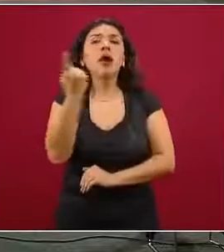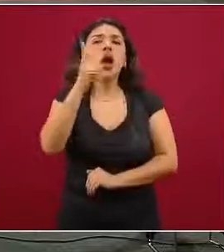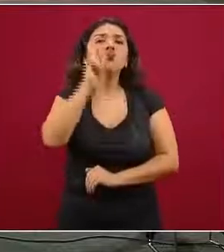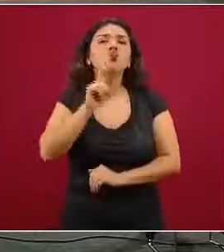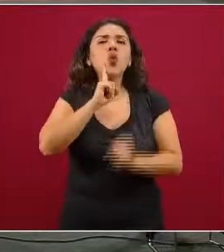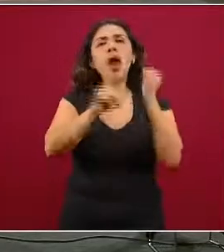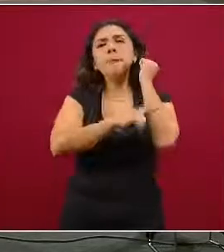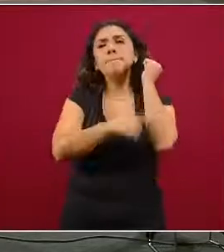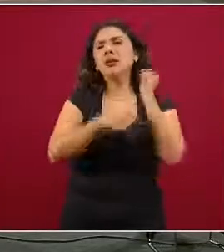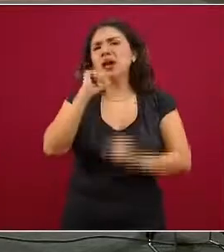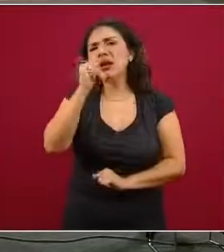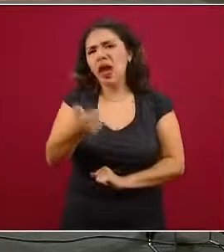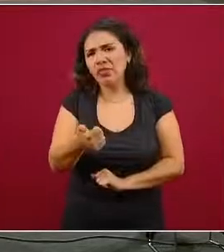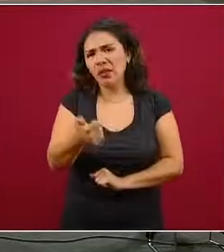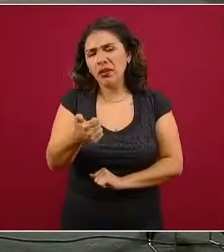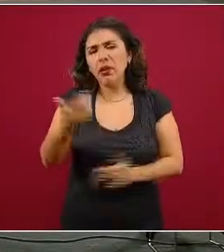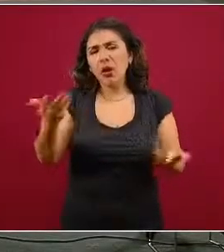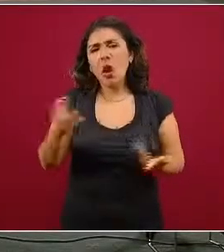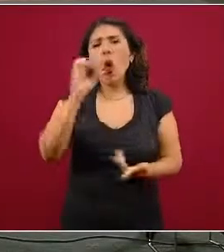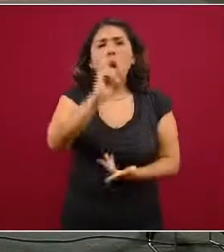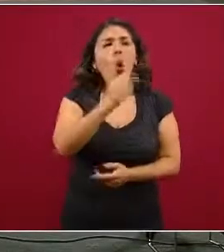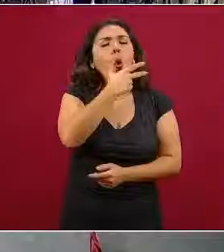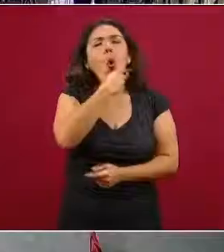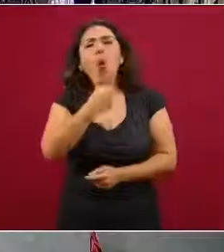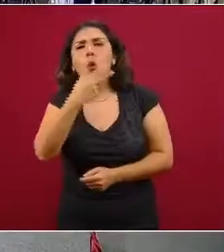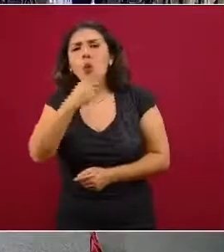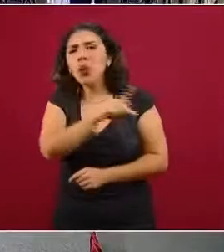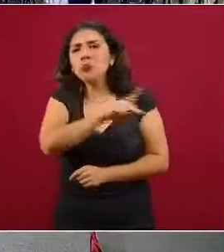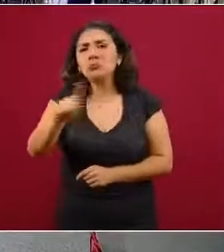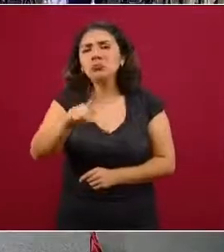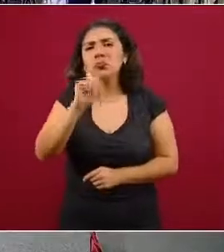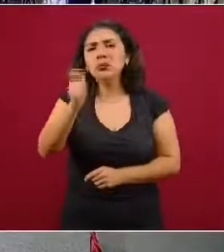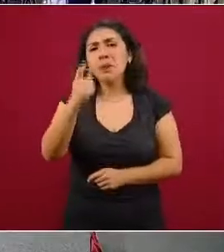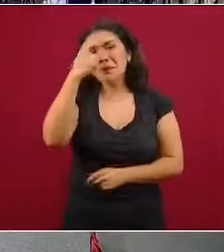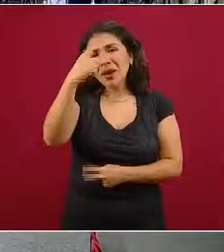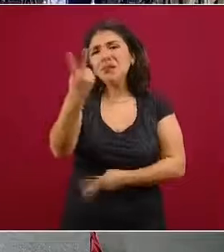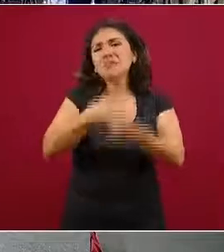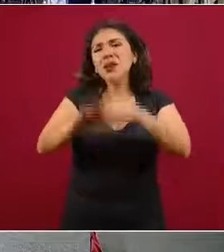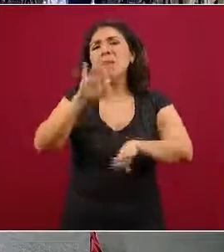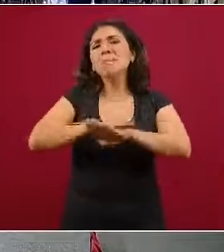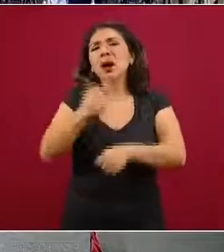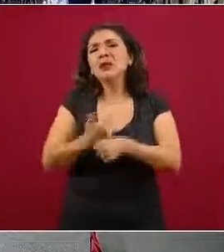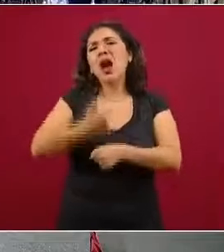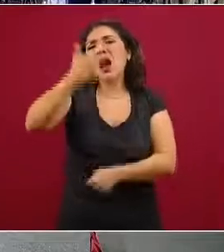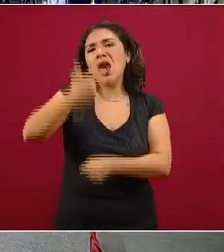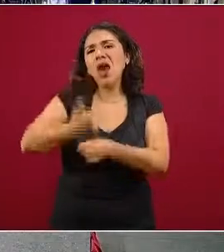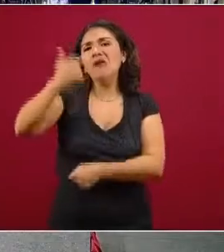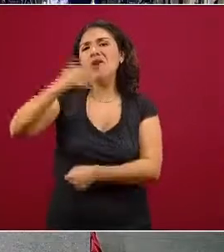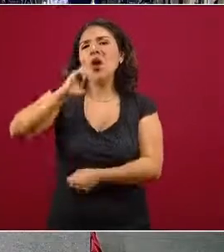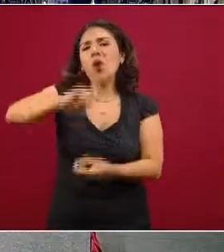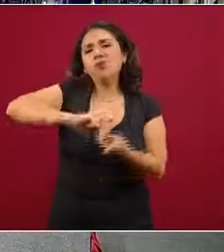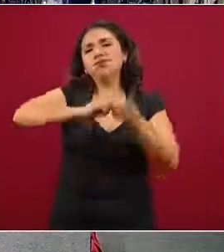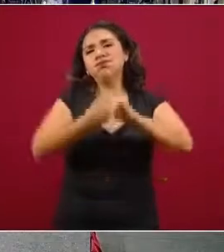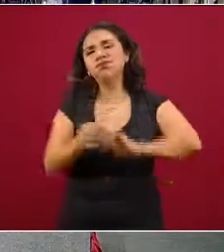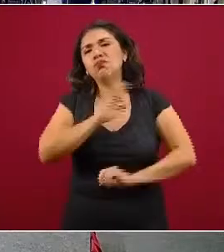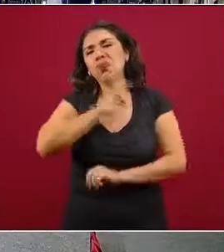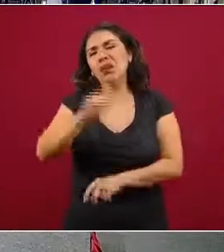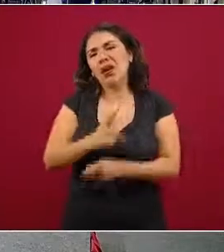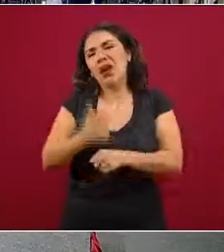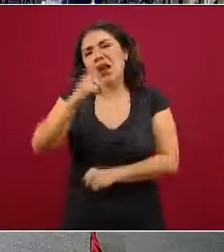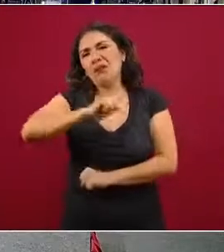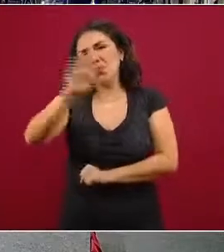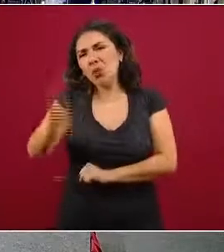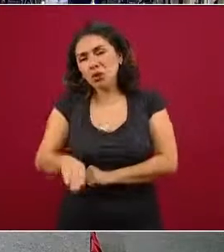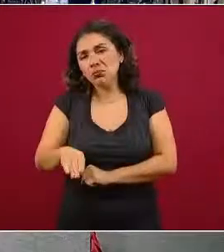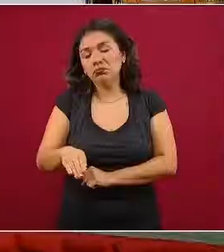no embarazadas o que los hombres de tener complicaciones y de tener desenlaces fatales.